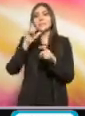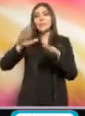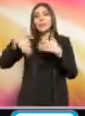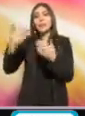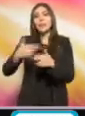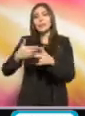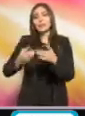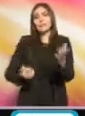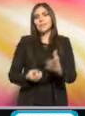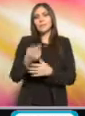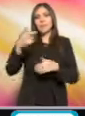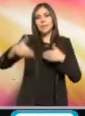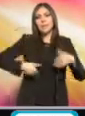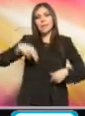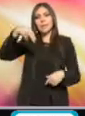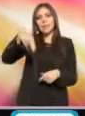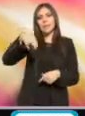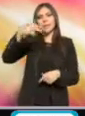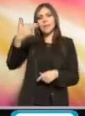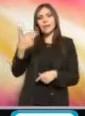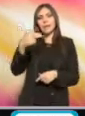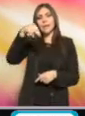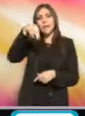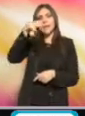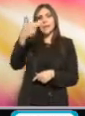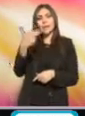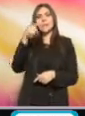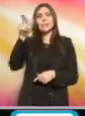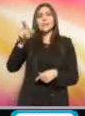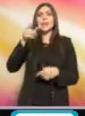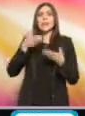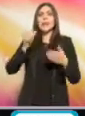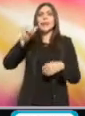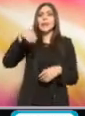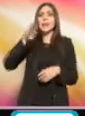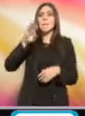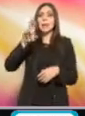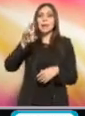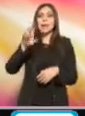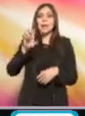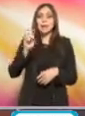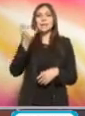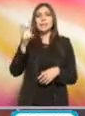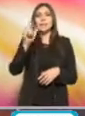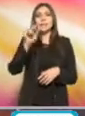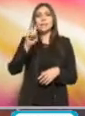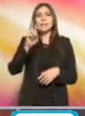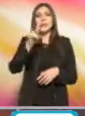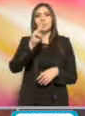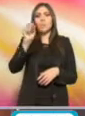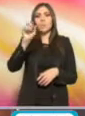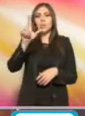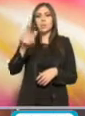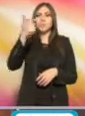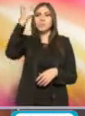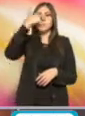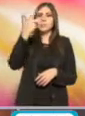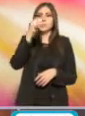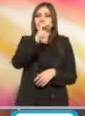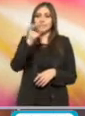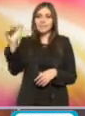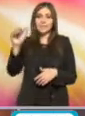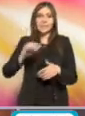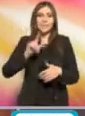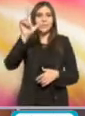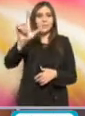Teatro NH, en Amberes y Liverpool, los lunes a las 8:30. Buenazo, Muy bien, para comenzar muy la semana bien. con mucha risa. Sí, sí. Así es. Sí. Y ahora